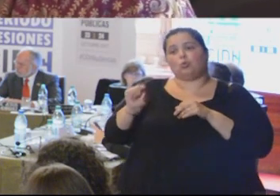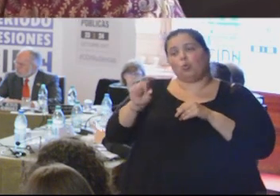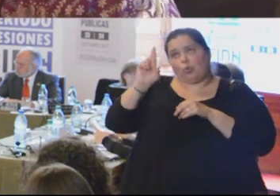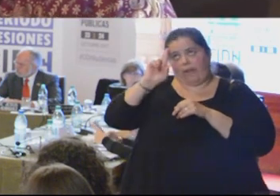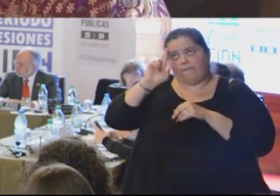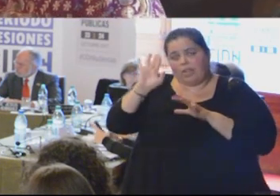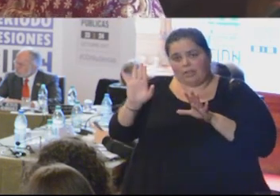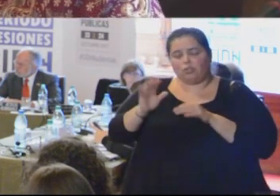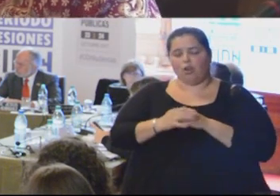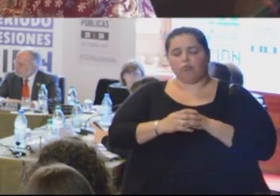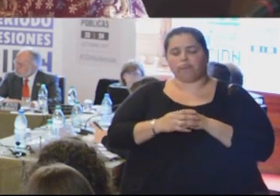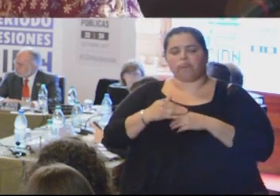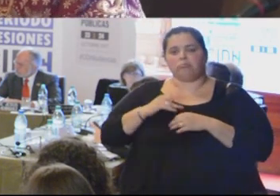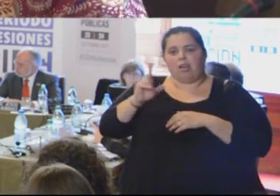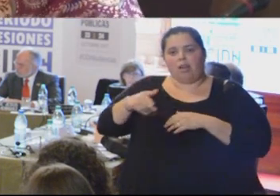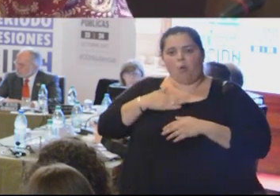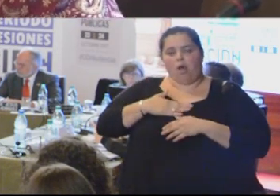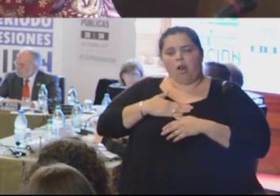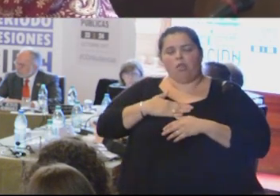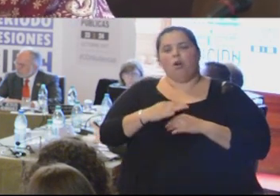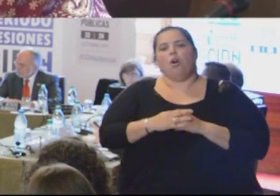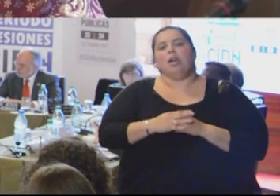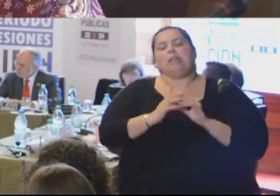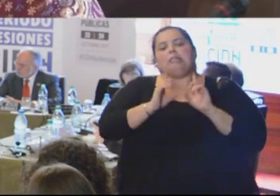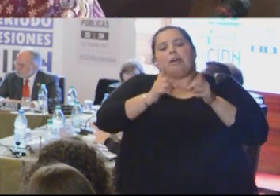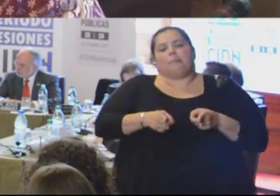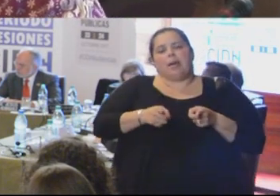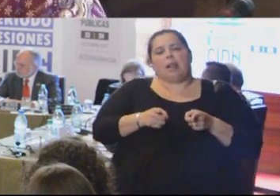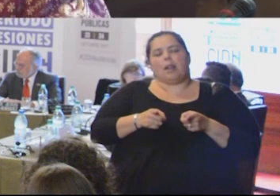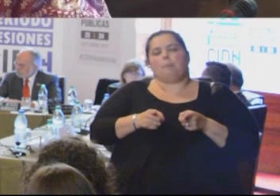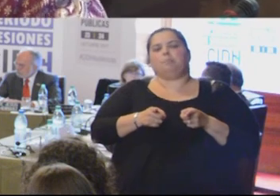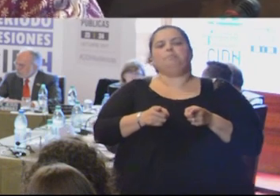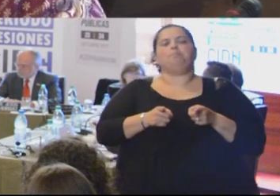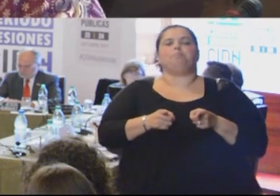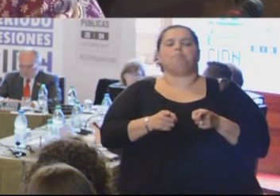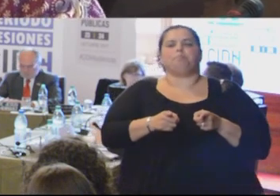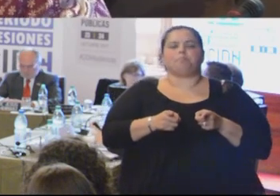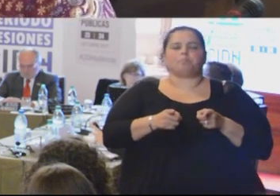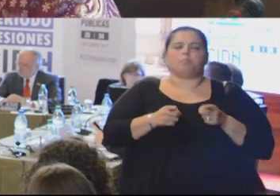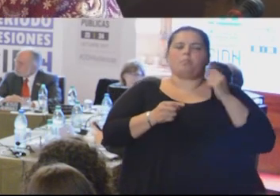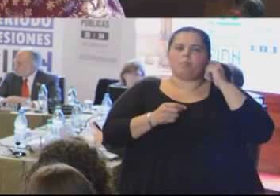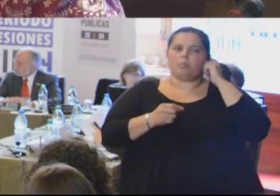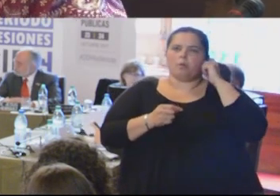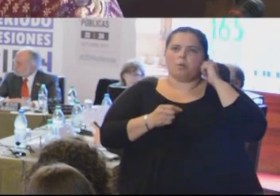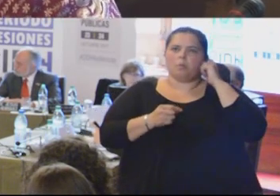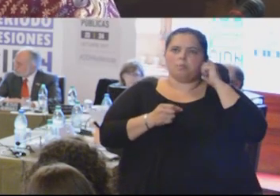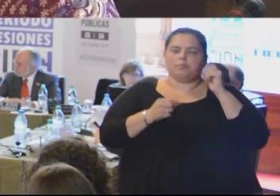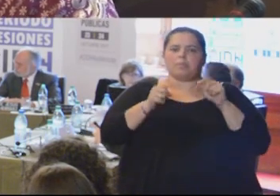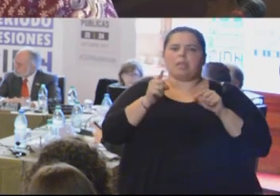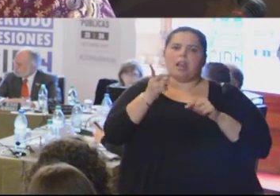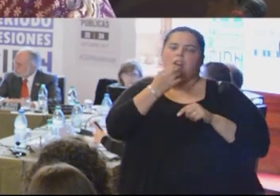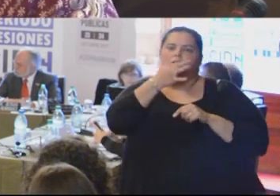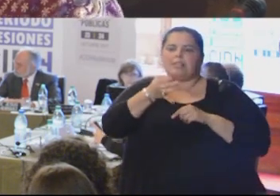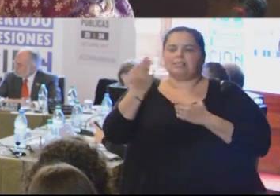para precisar en este aspecto que marcó el estado de colombia